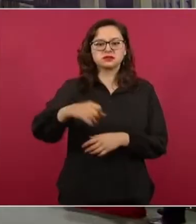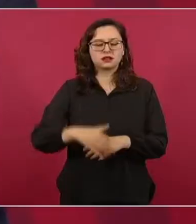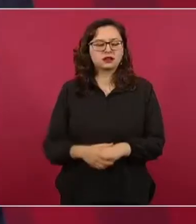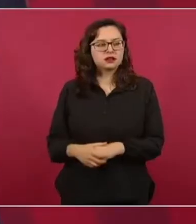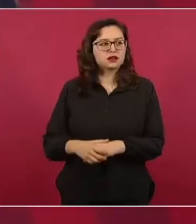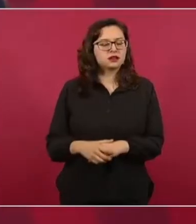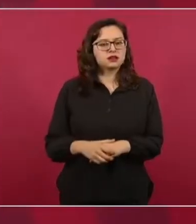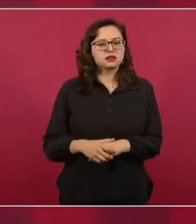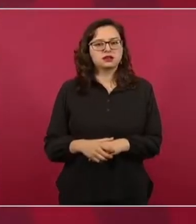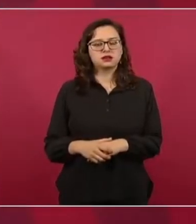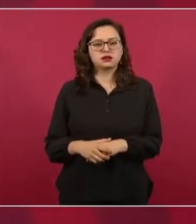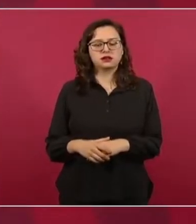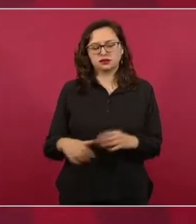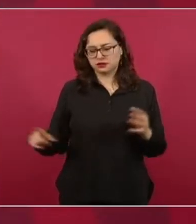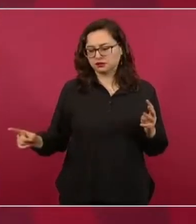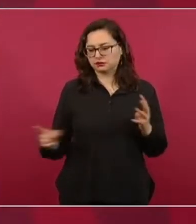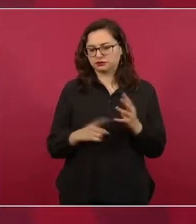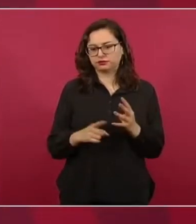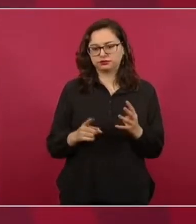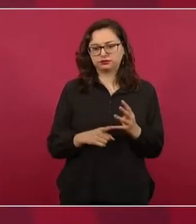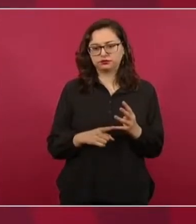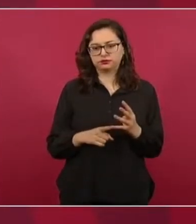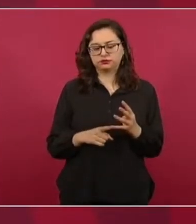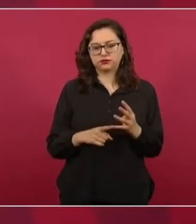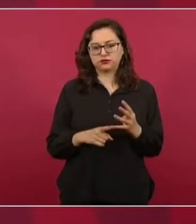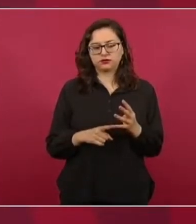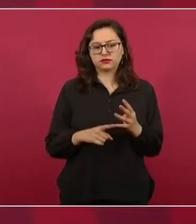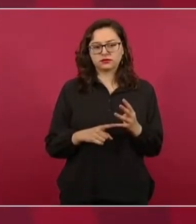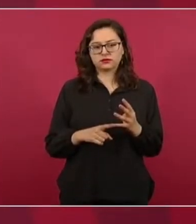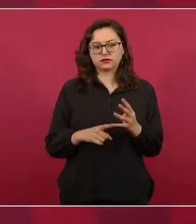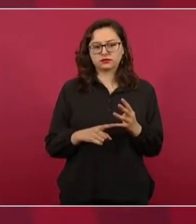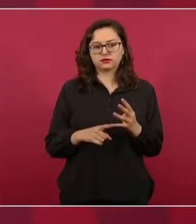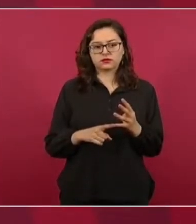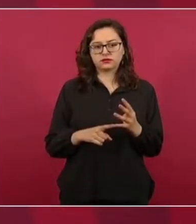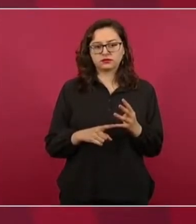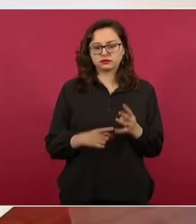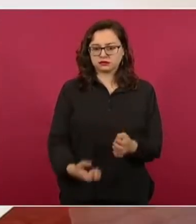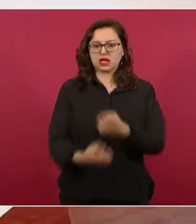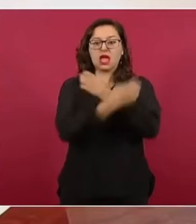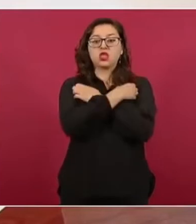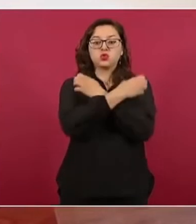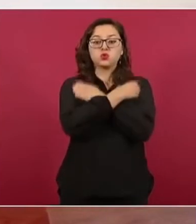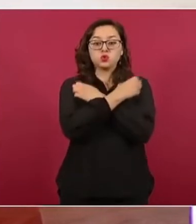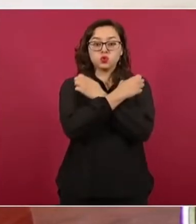las reformas aprobadas para que la educación